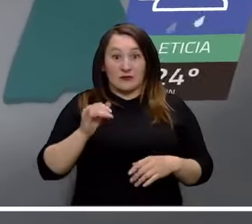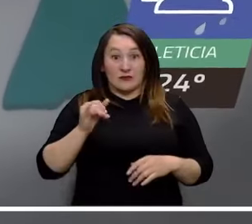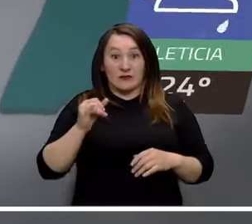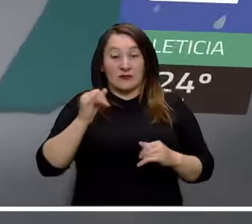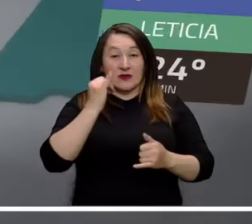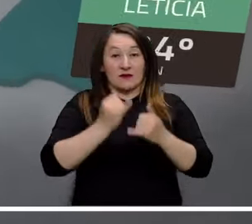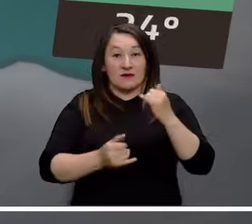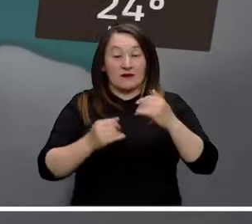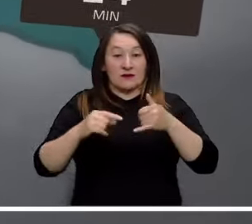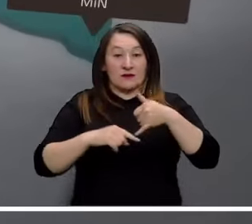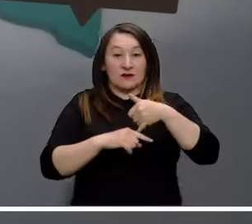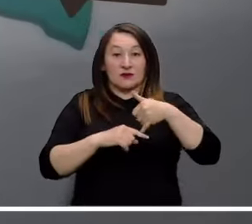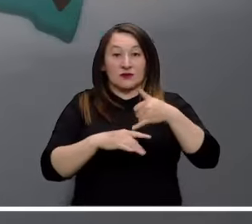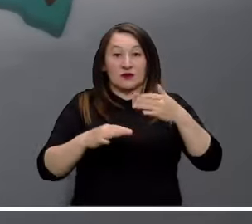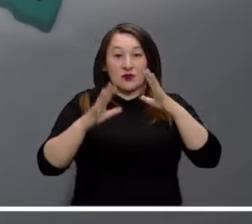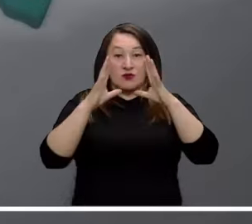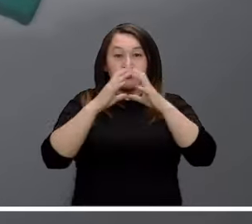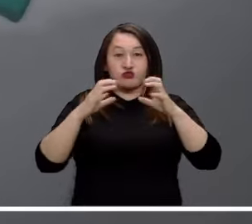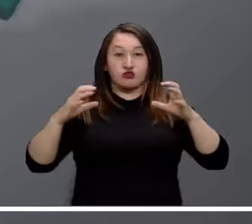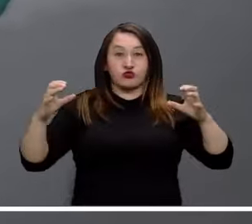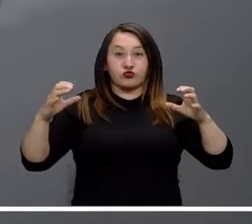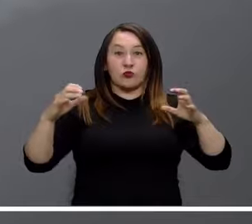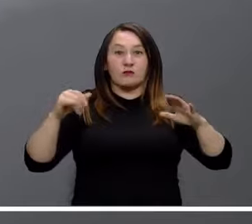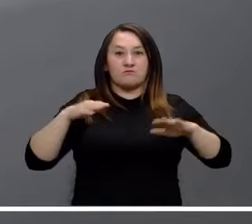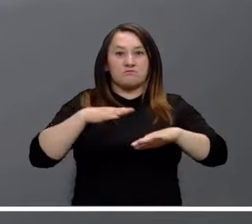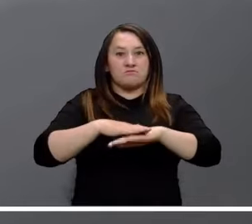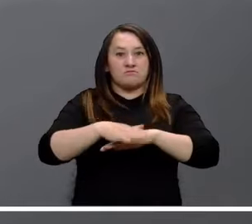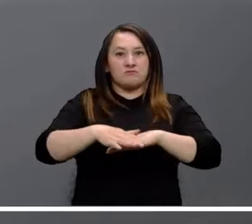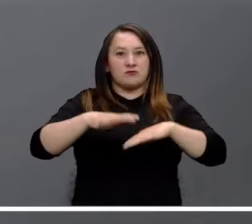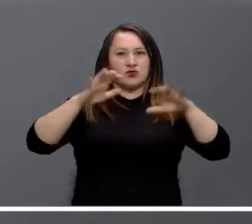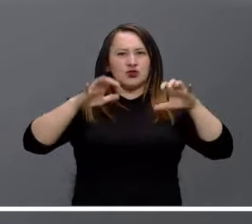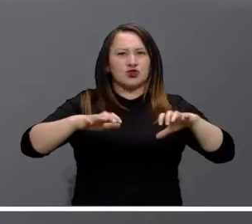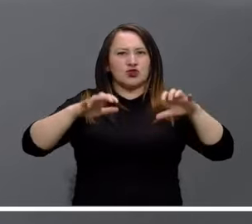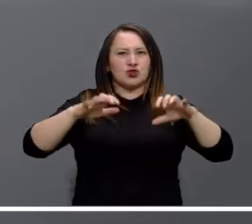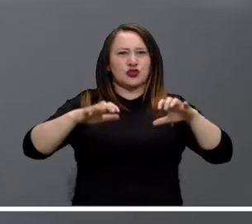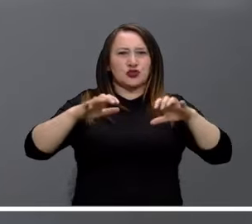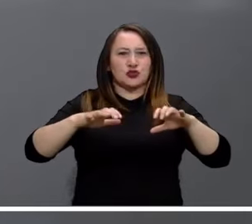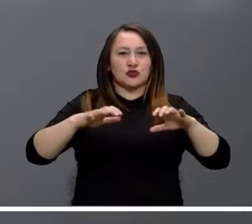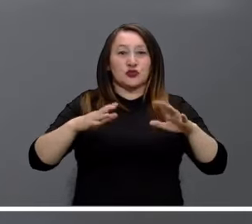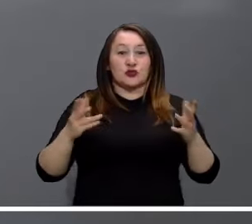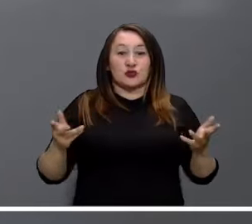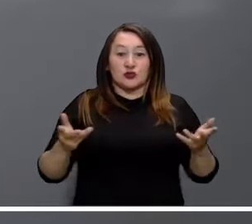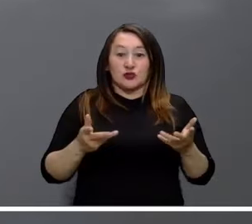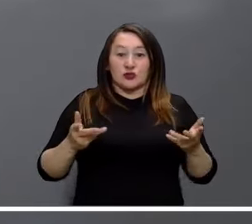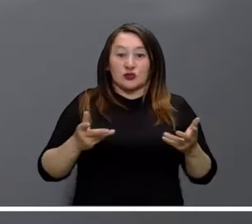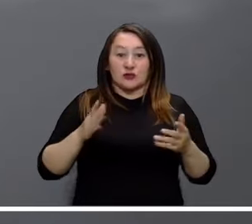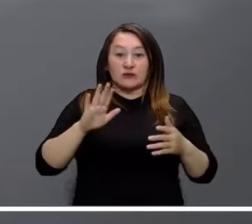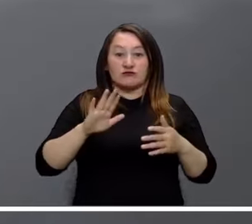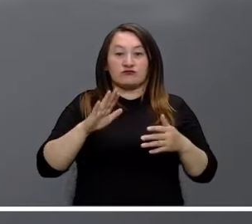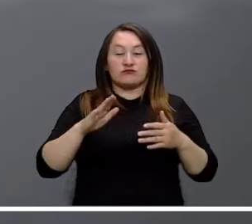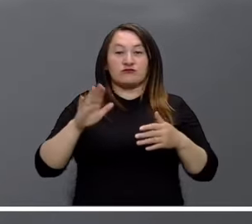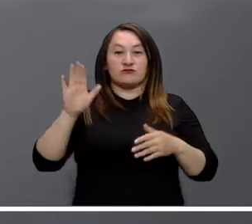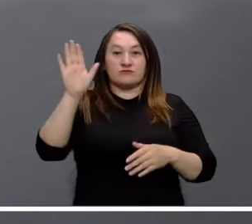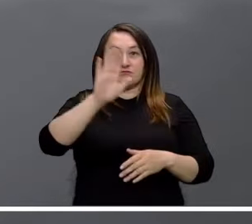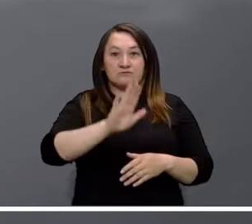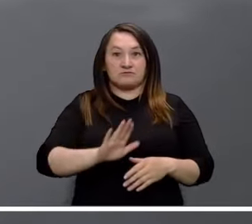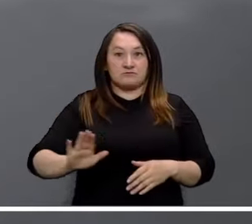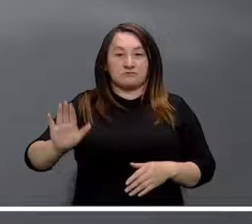la Amazonía con algunos sistemas nublados que podrían desencadenar precipitaciones de variada intensidad en la